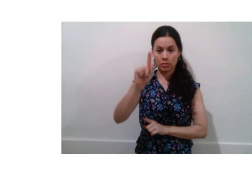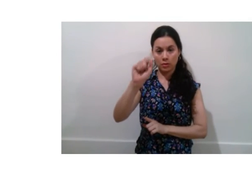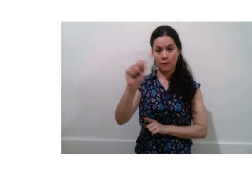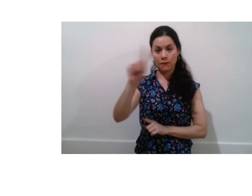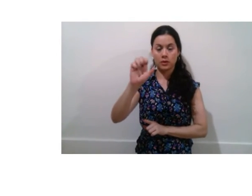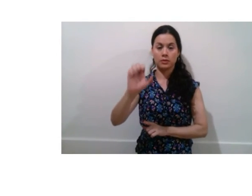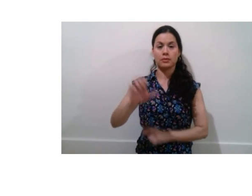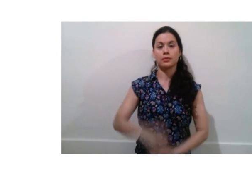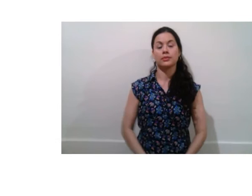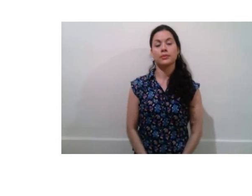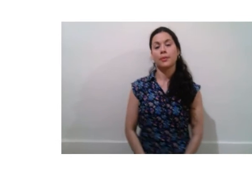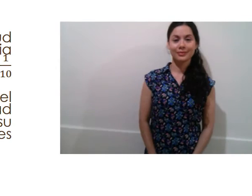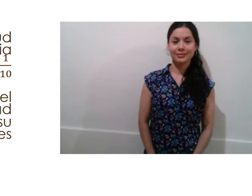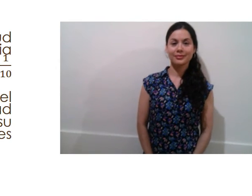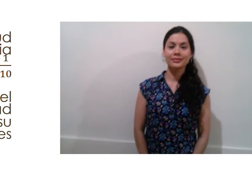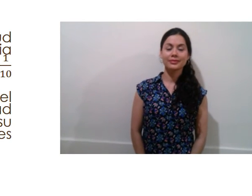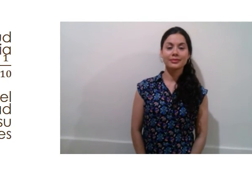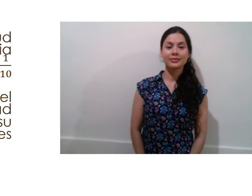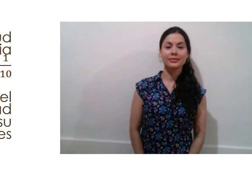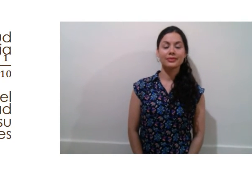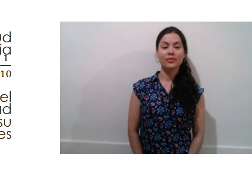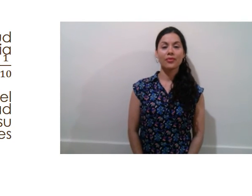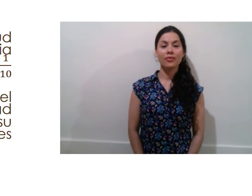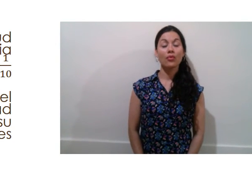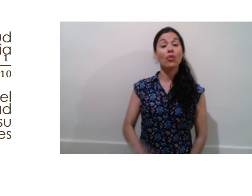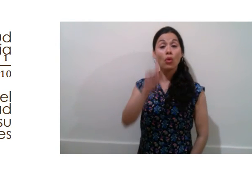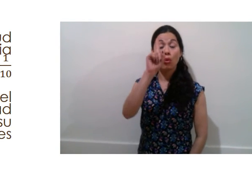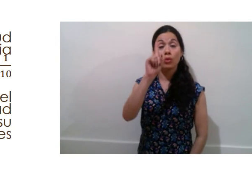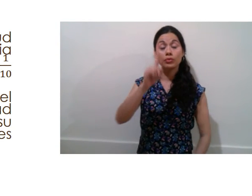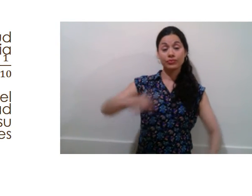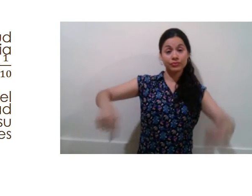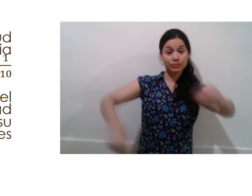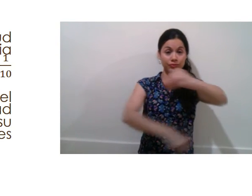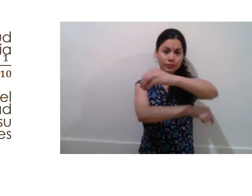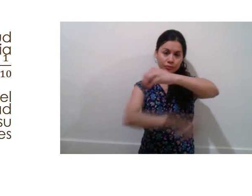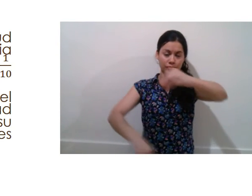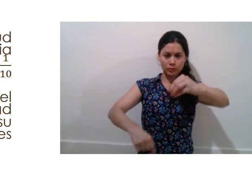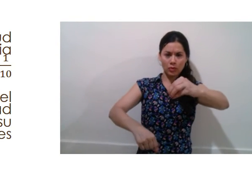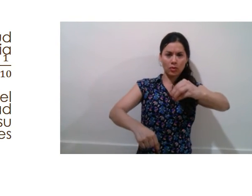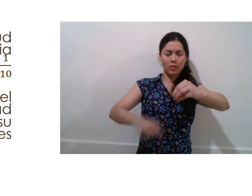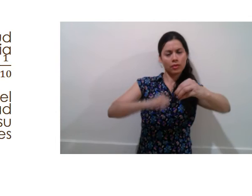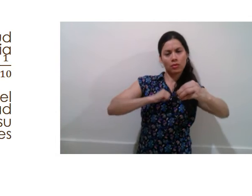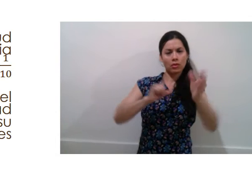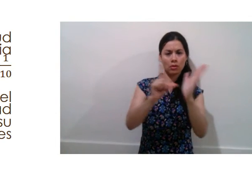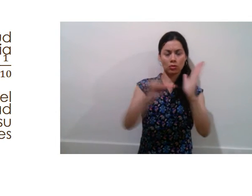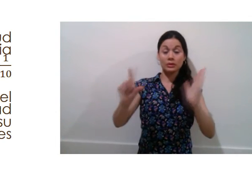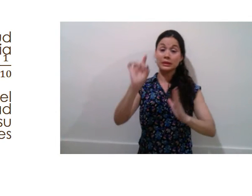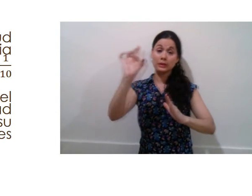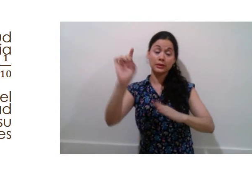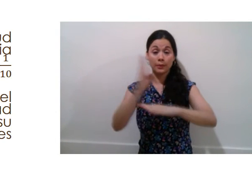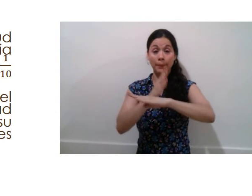Un péndulo cuya longitud es de 15